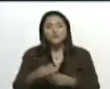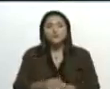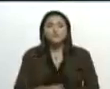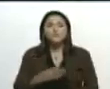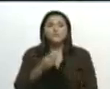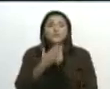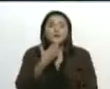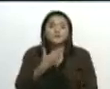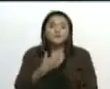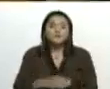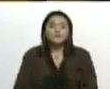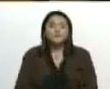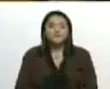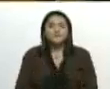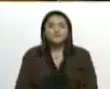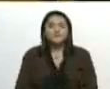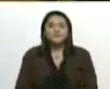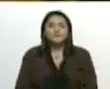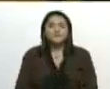gracias.